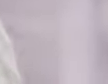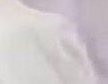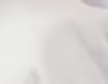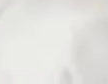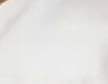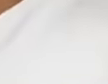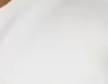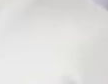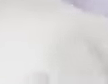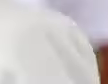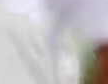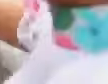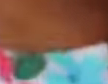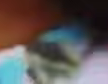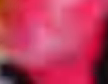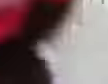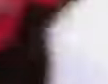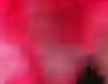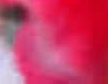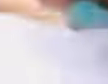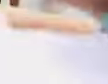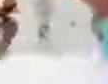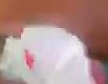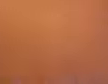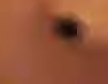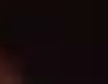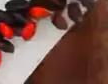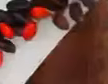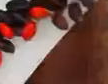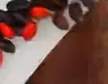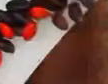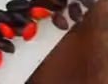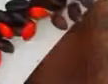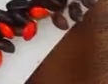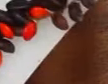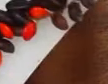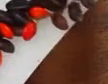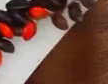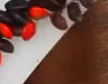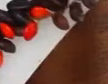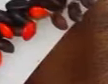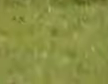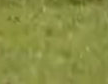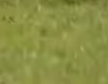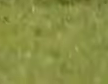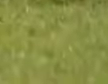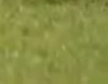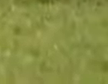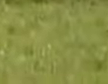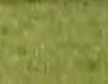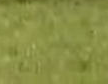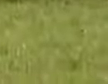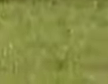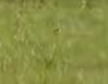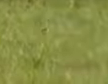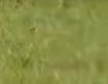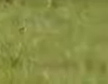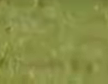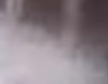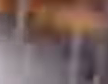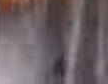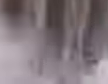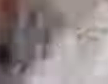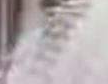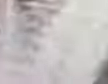una patria mejor. Por tu escudo, tu himno y pendón, lucharé